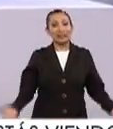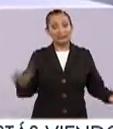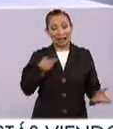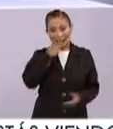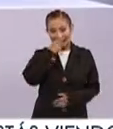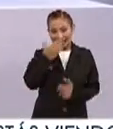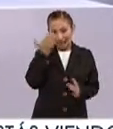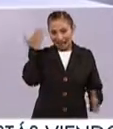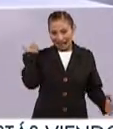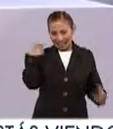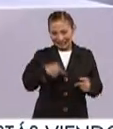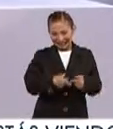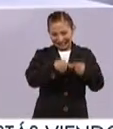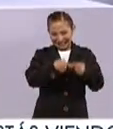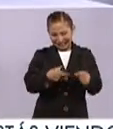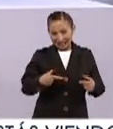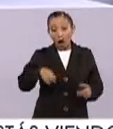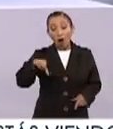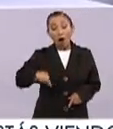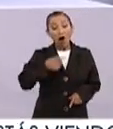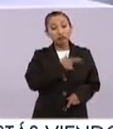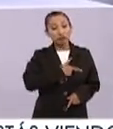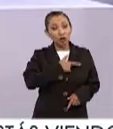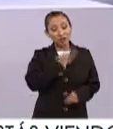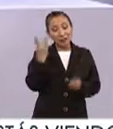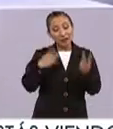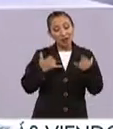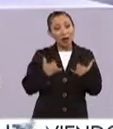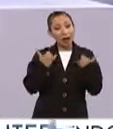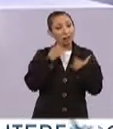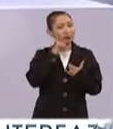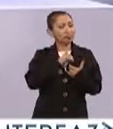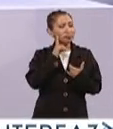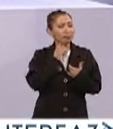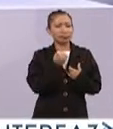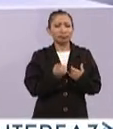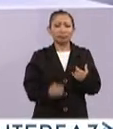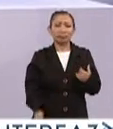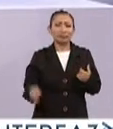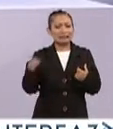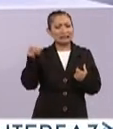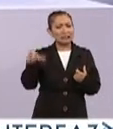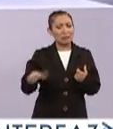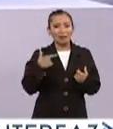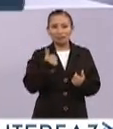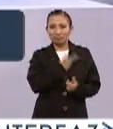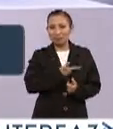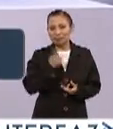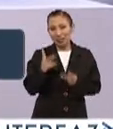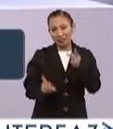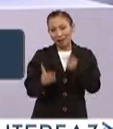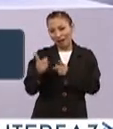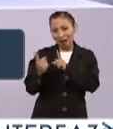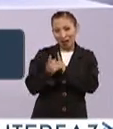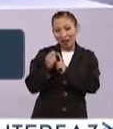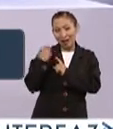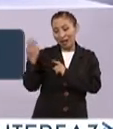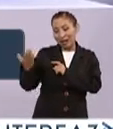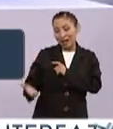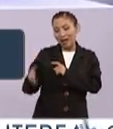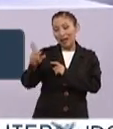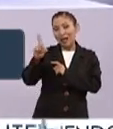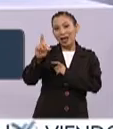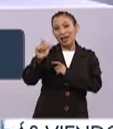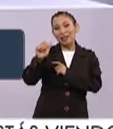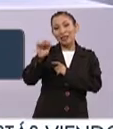Y ya se los decía antes del corte, hoy es un gusto, tenemos una joven muy talentosa y es un placer platicar con ella. Ella es